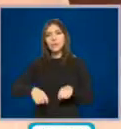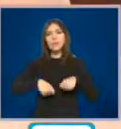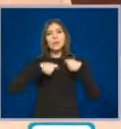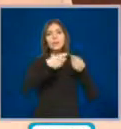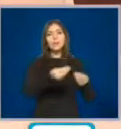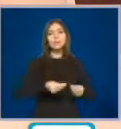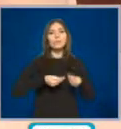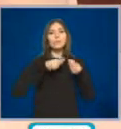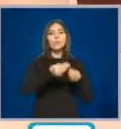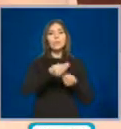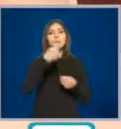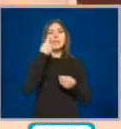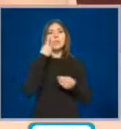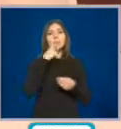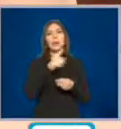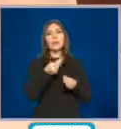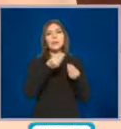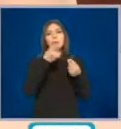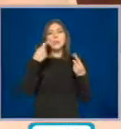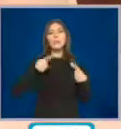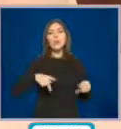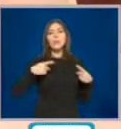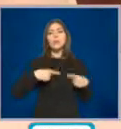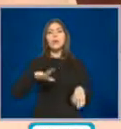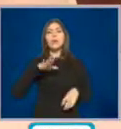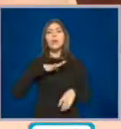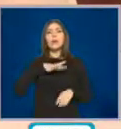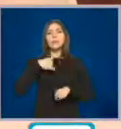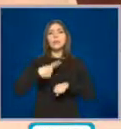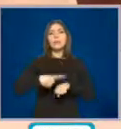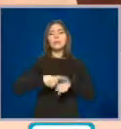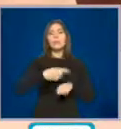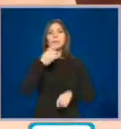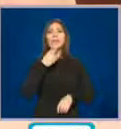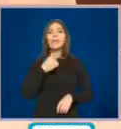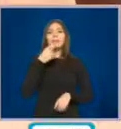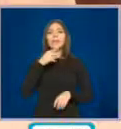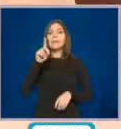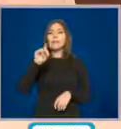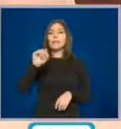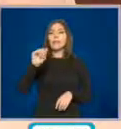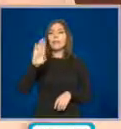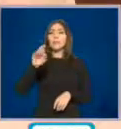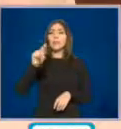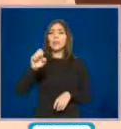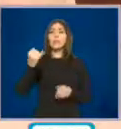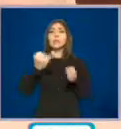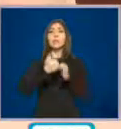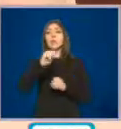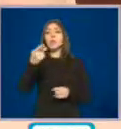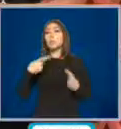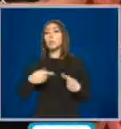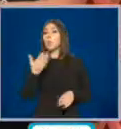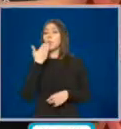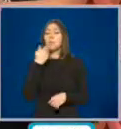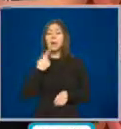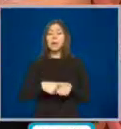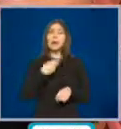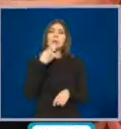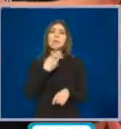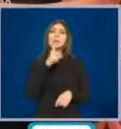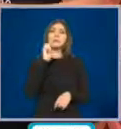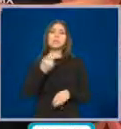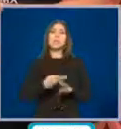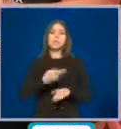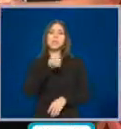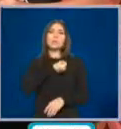tipo de platillos para todas las personas que, bueno, viven con este padecimiento, pero también para las personas que no, porque al final es un platillo